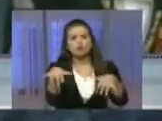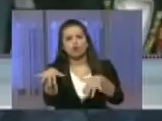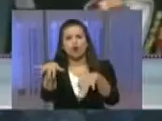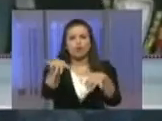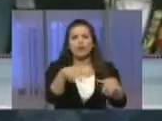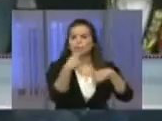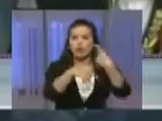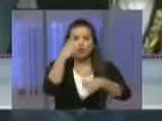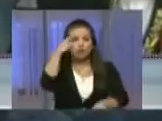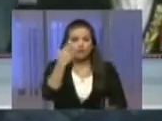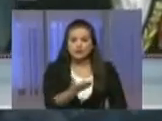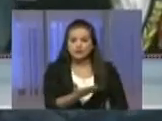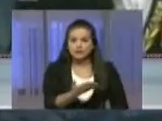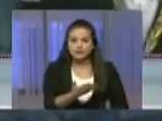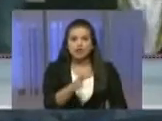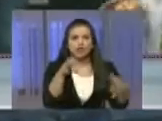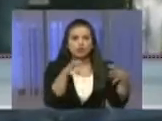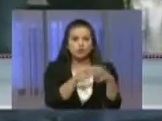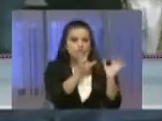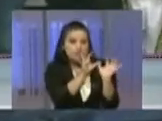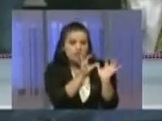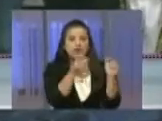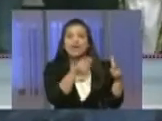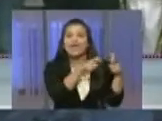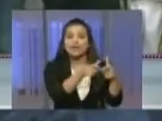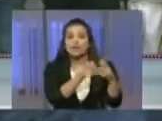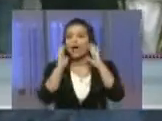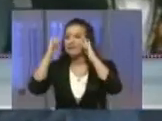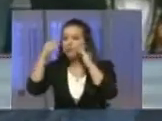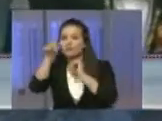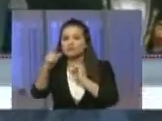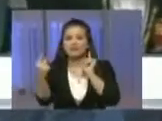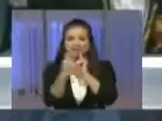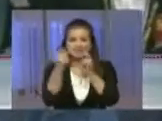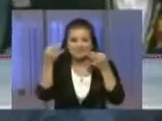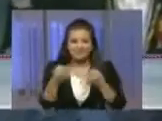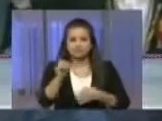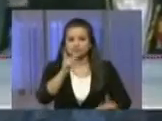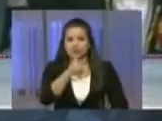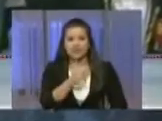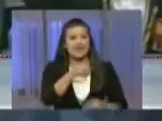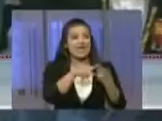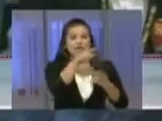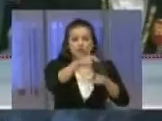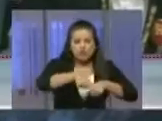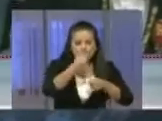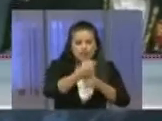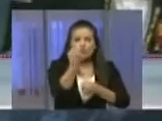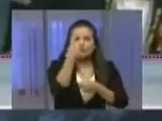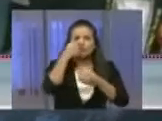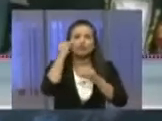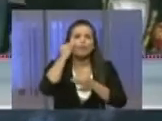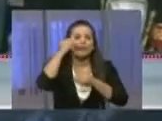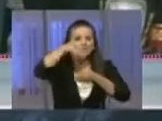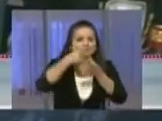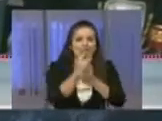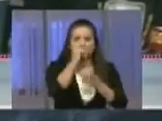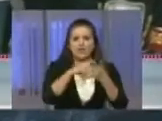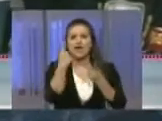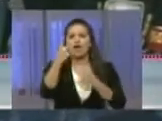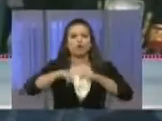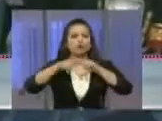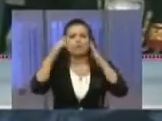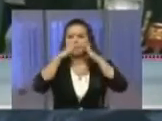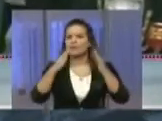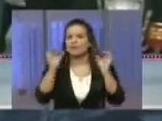días ellos No atienden a un paciente en el país no siembra un tomate no Construye un apartamento y todos los días lo que